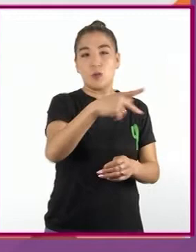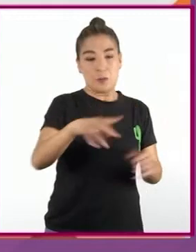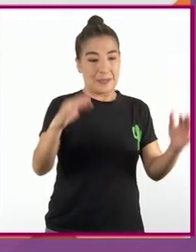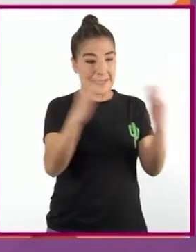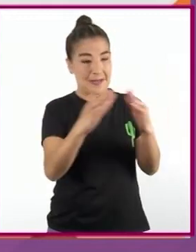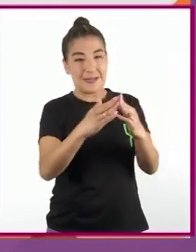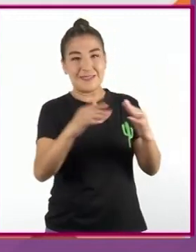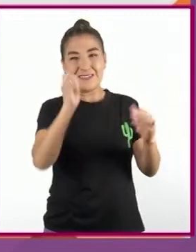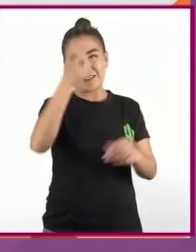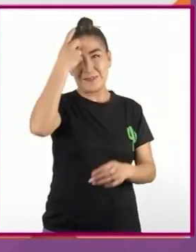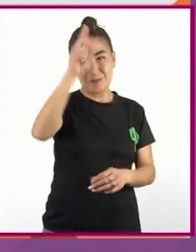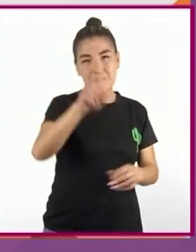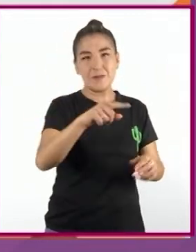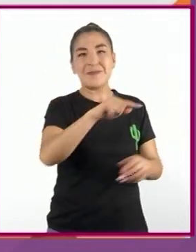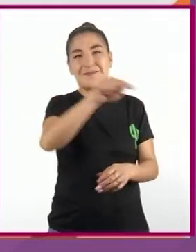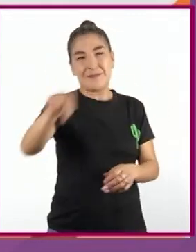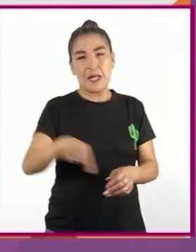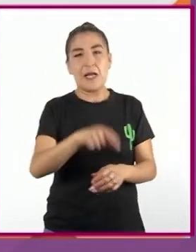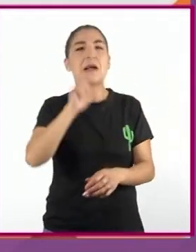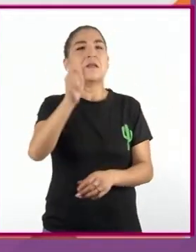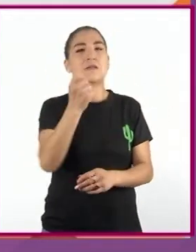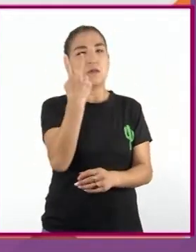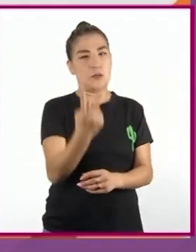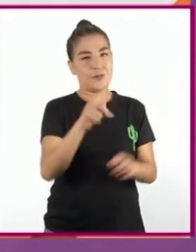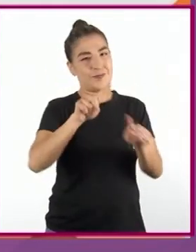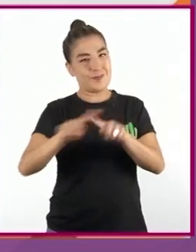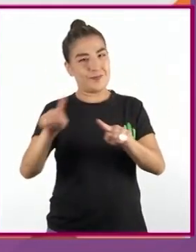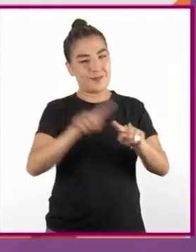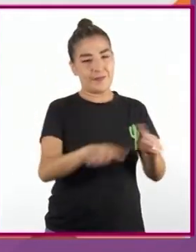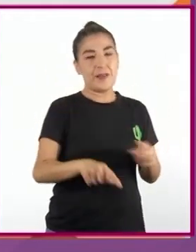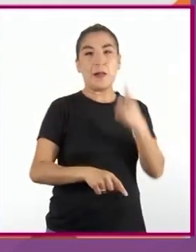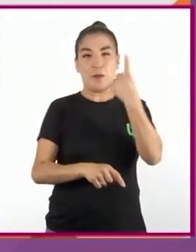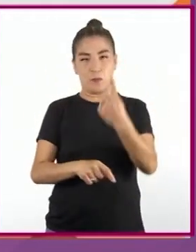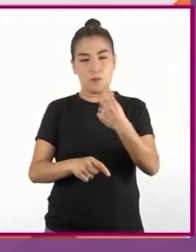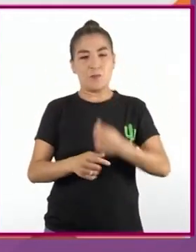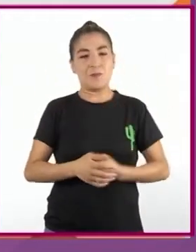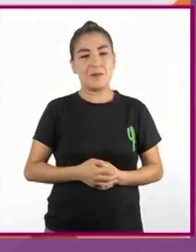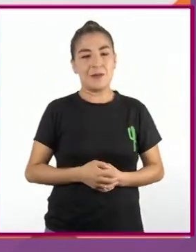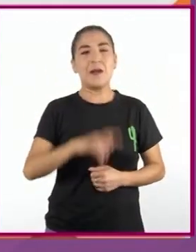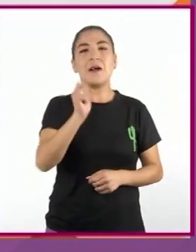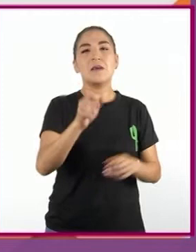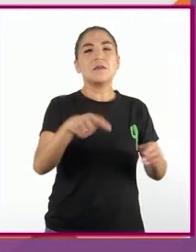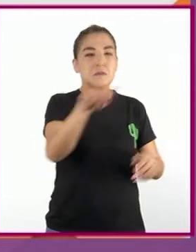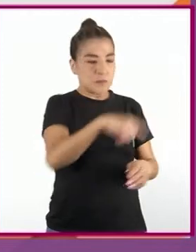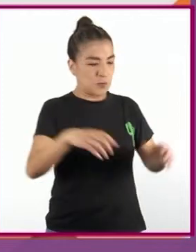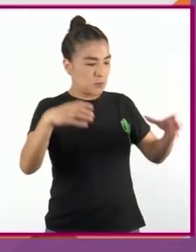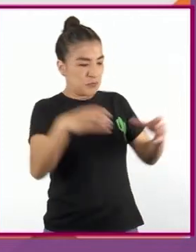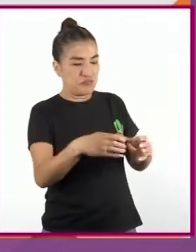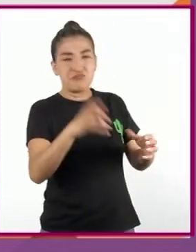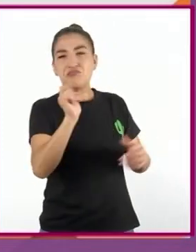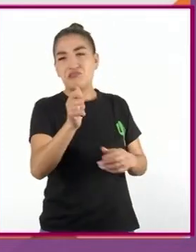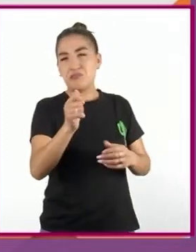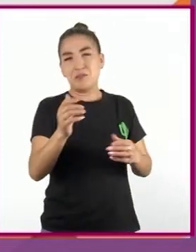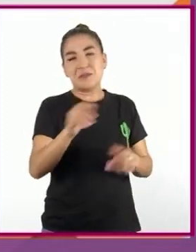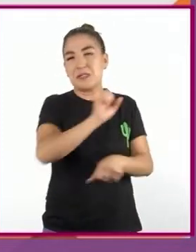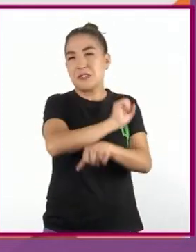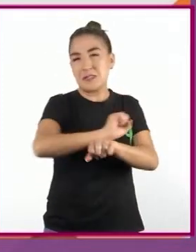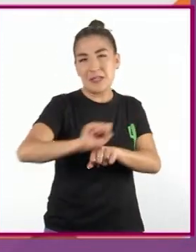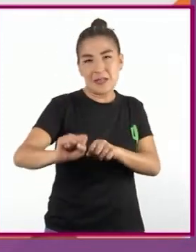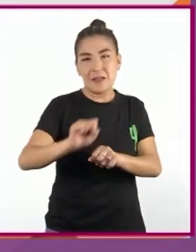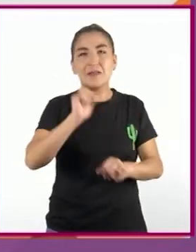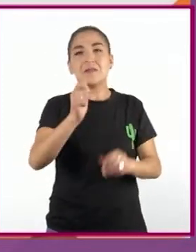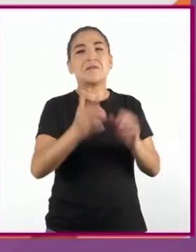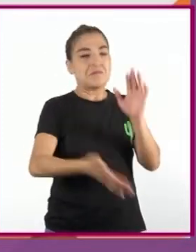los cantonenses podían ser de dos tipos. 1. Unidades habitacionales populares, donde se